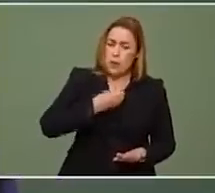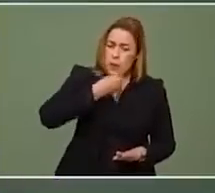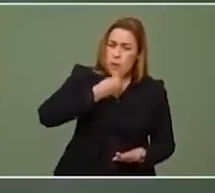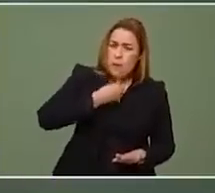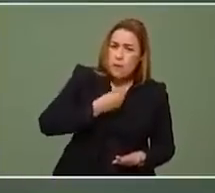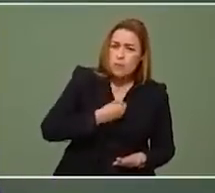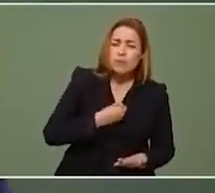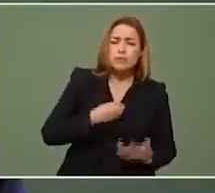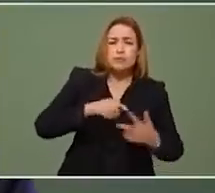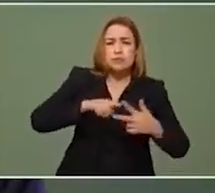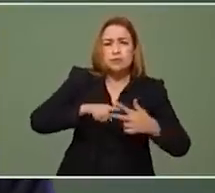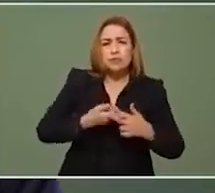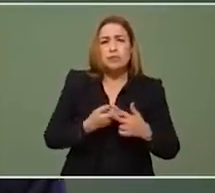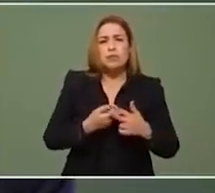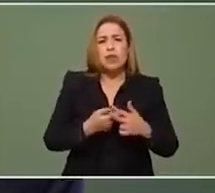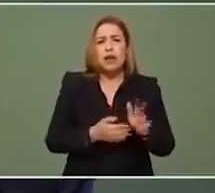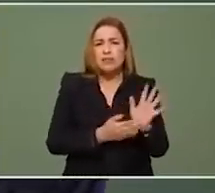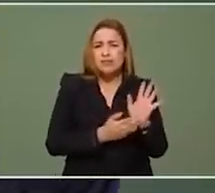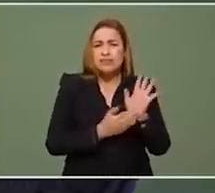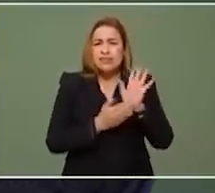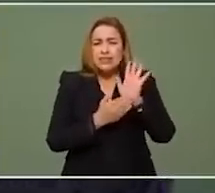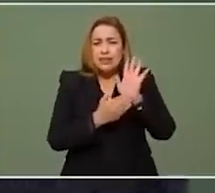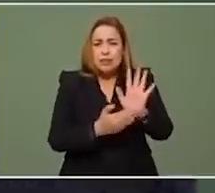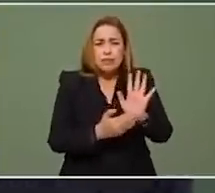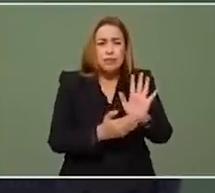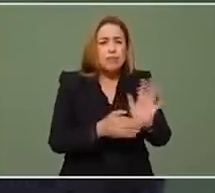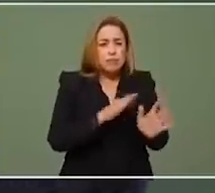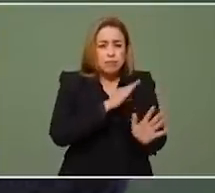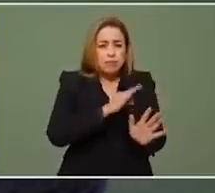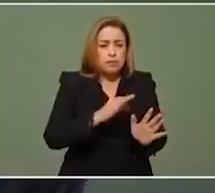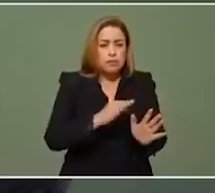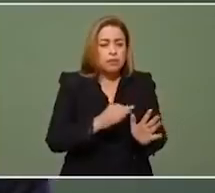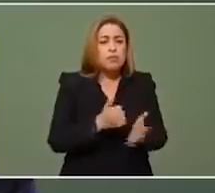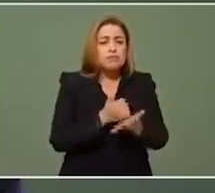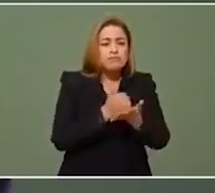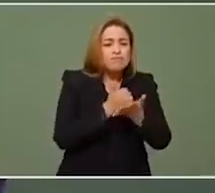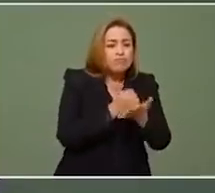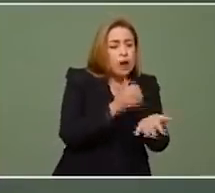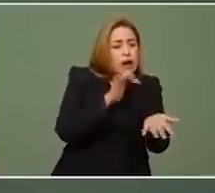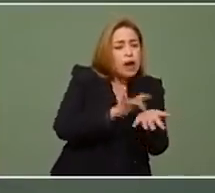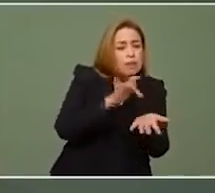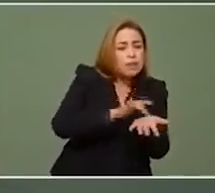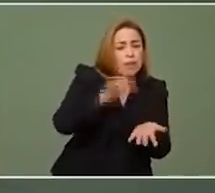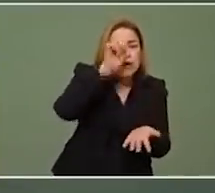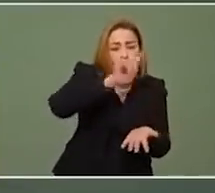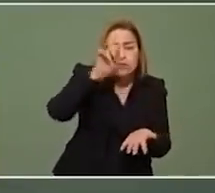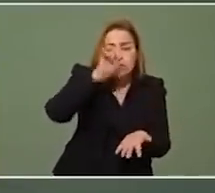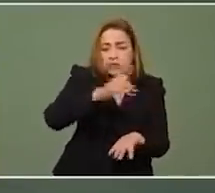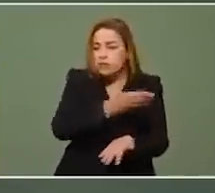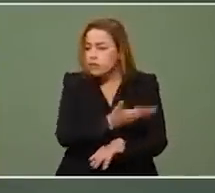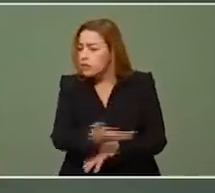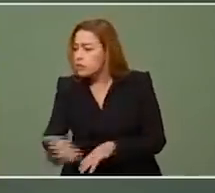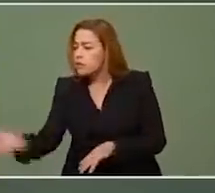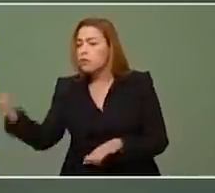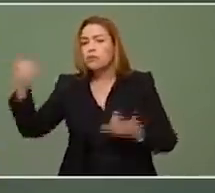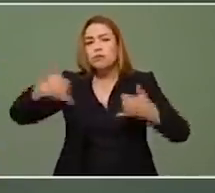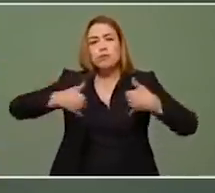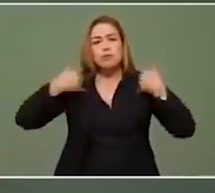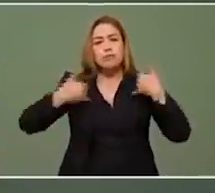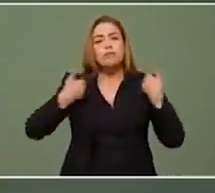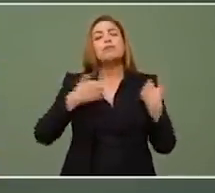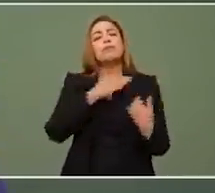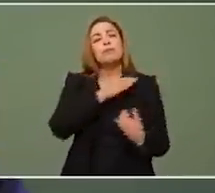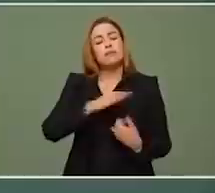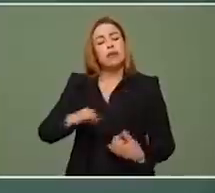nacional de orientación a los jóvenes para enfrentar